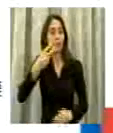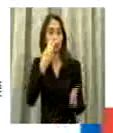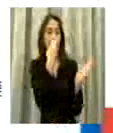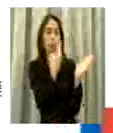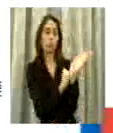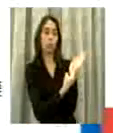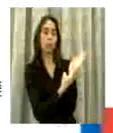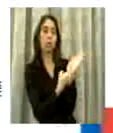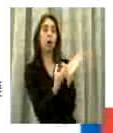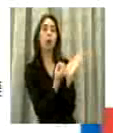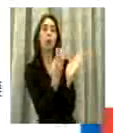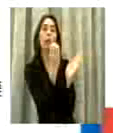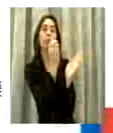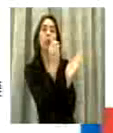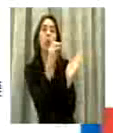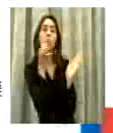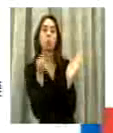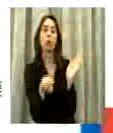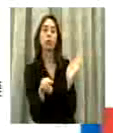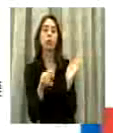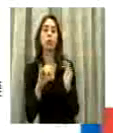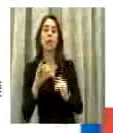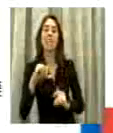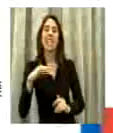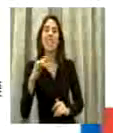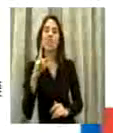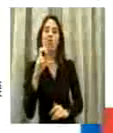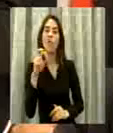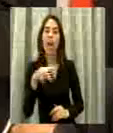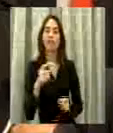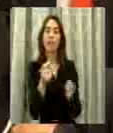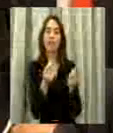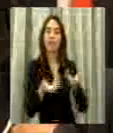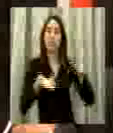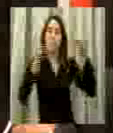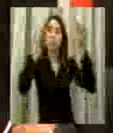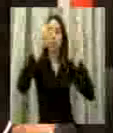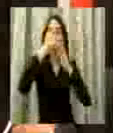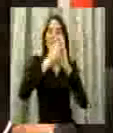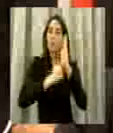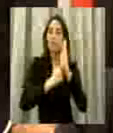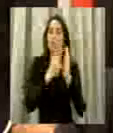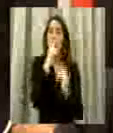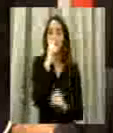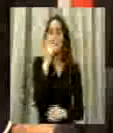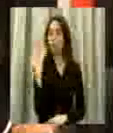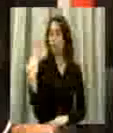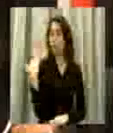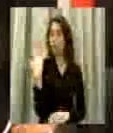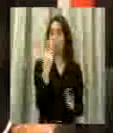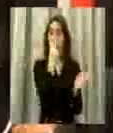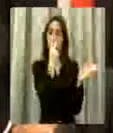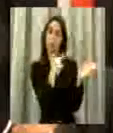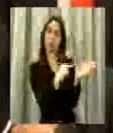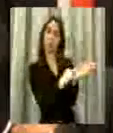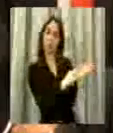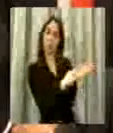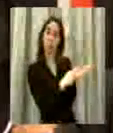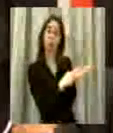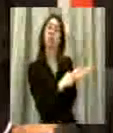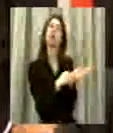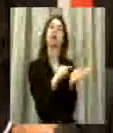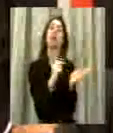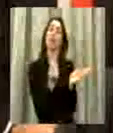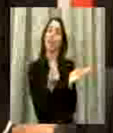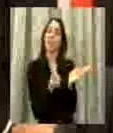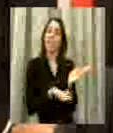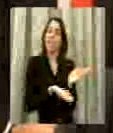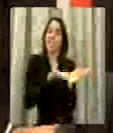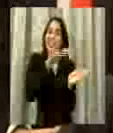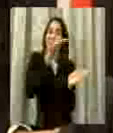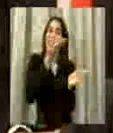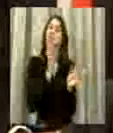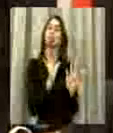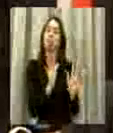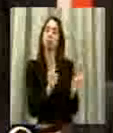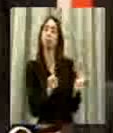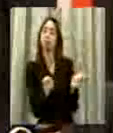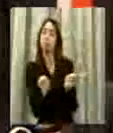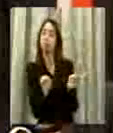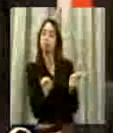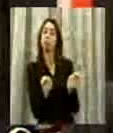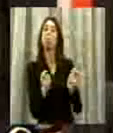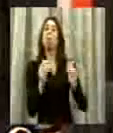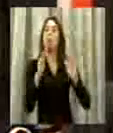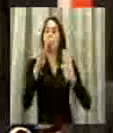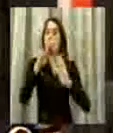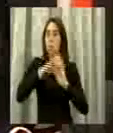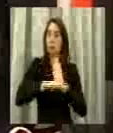cifra de inflación del mes de noviembre. Vamos a ver una inflación controlada, una inflación baja, y vamos a terminar